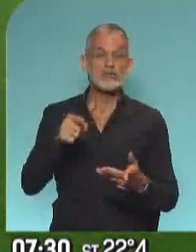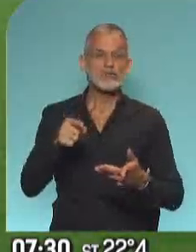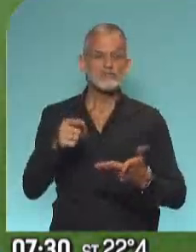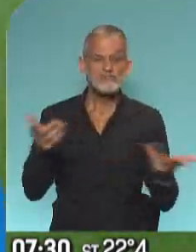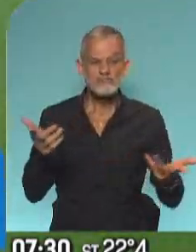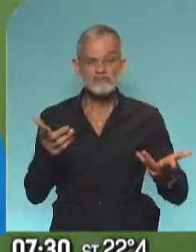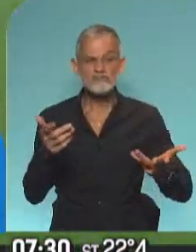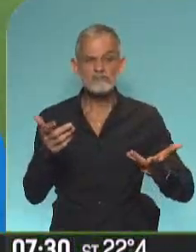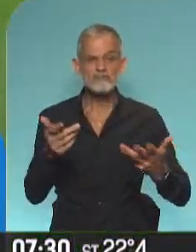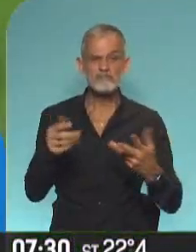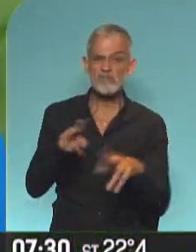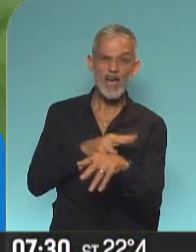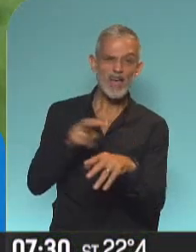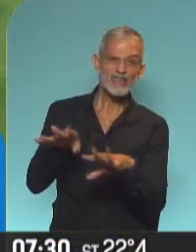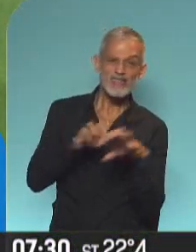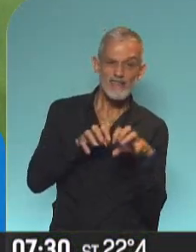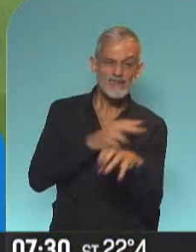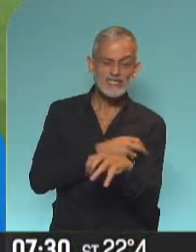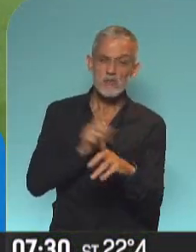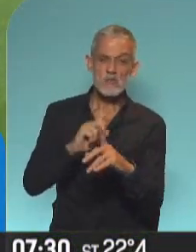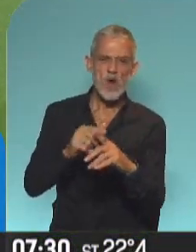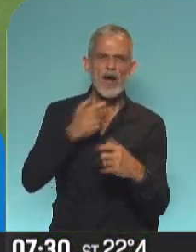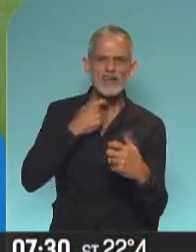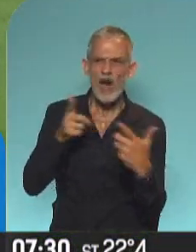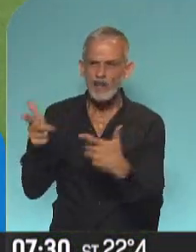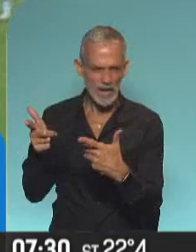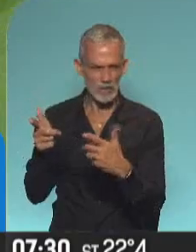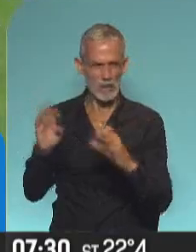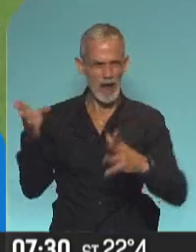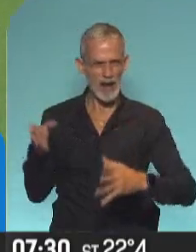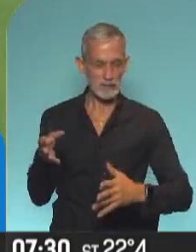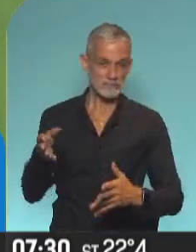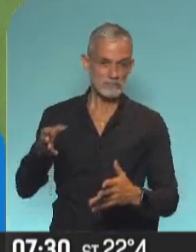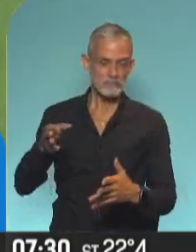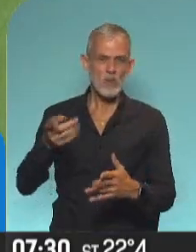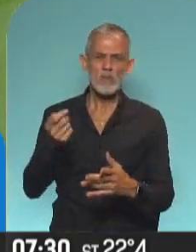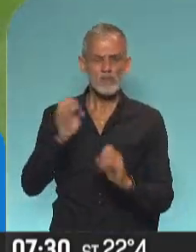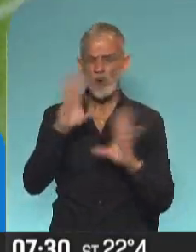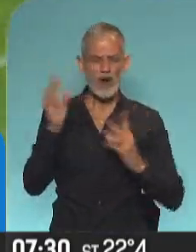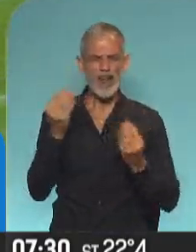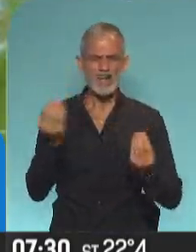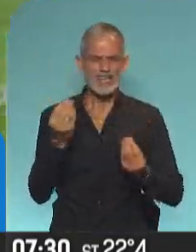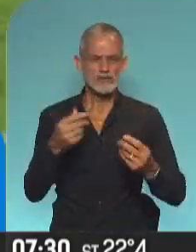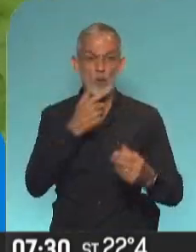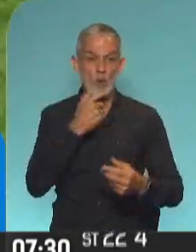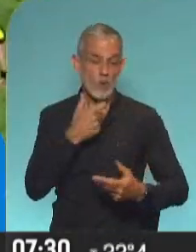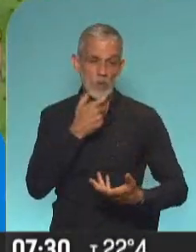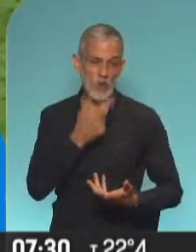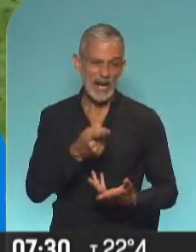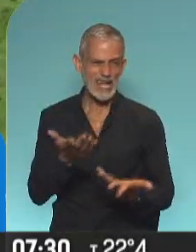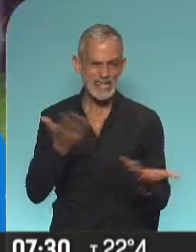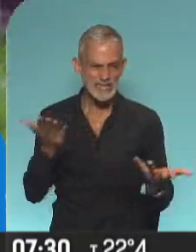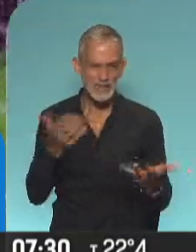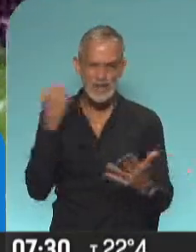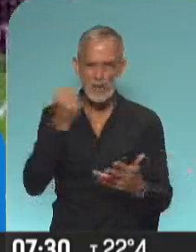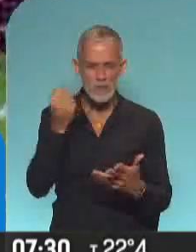planteo defensivo, porque fue a intentar atacar, pero tampoco lo hizo. Poco claro, la verdad, para una instancia tan